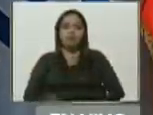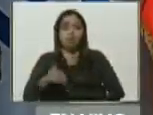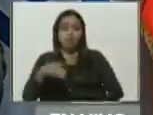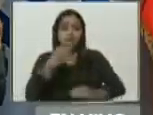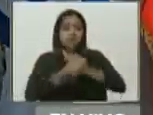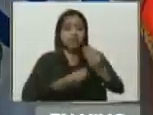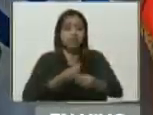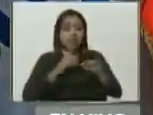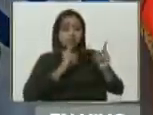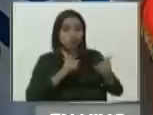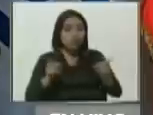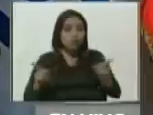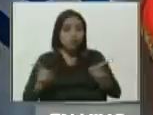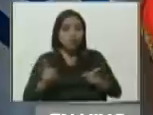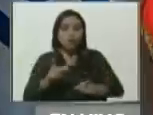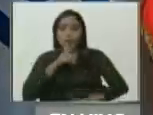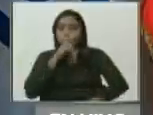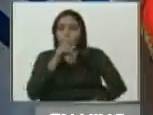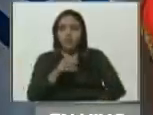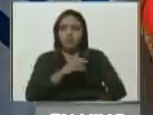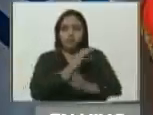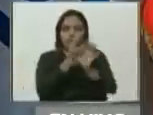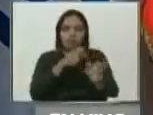estos lamentables hechos.